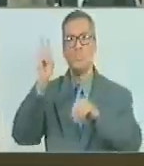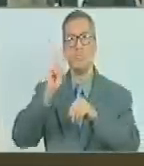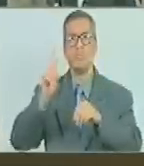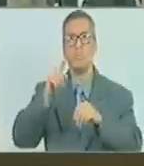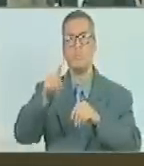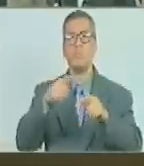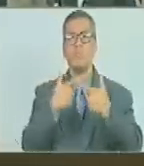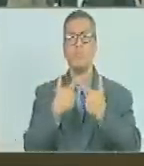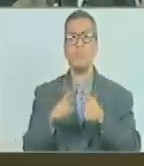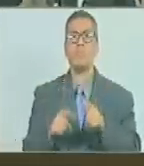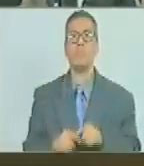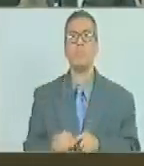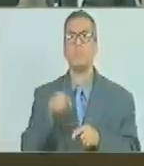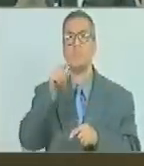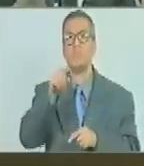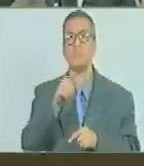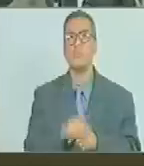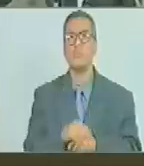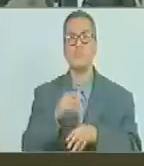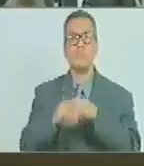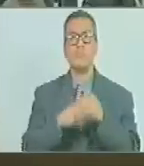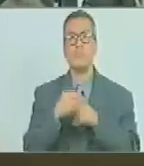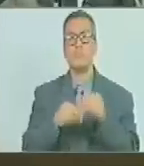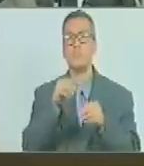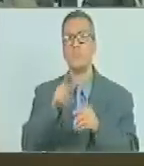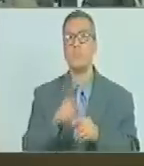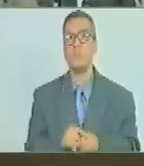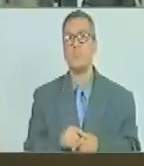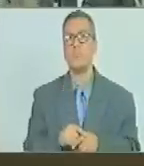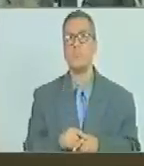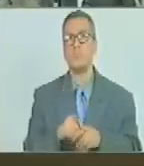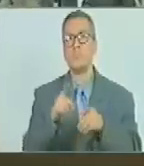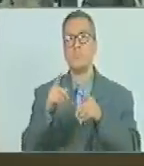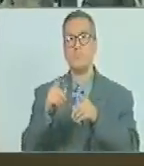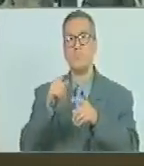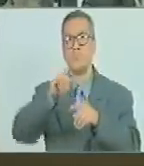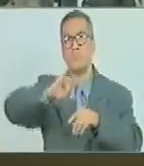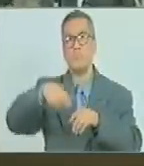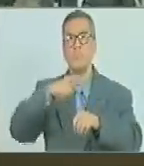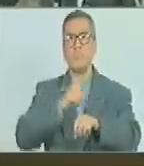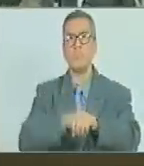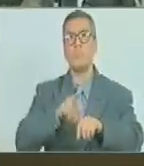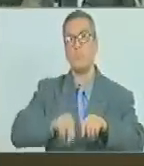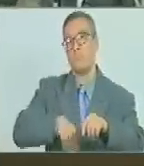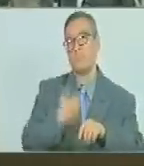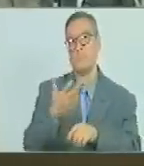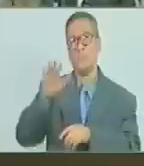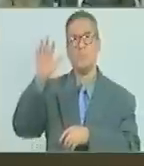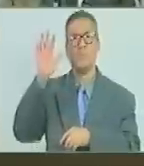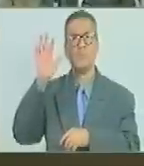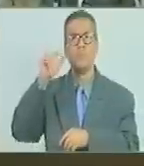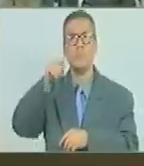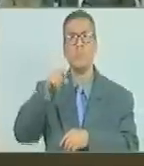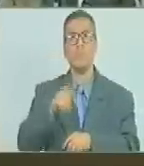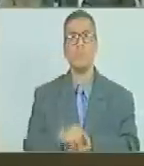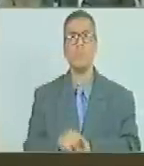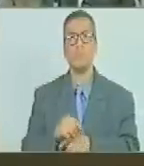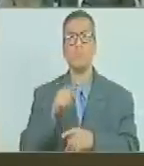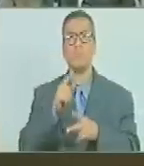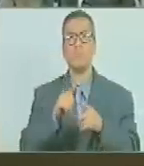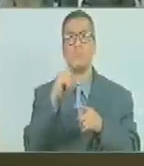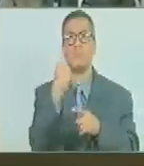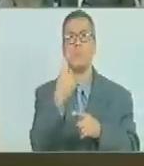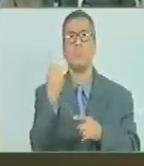Venezuela Libre. Allí establece que cuando le dijeron a Guaidó que se podía juramentar, le impusieron una